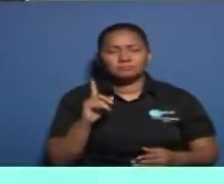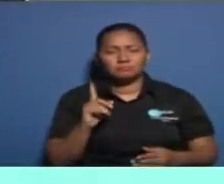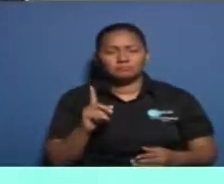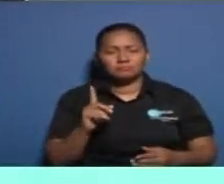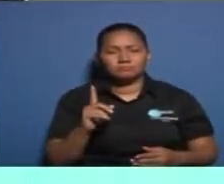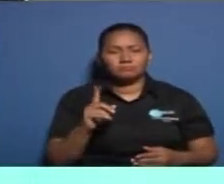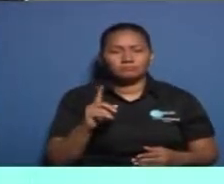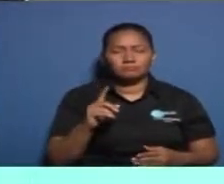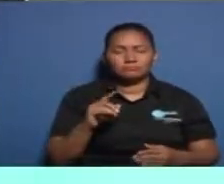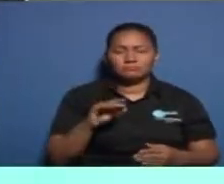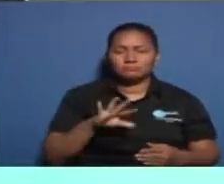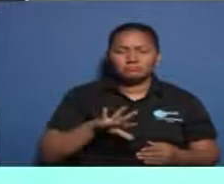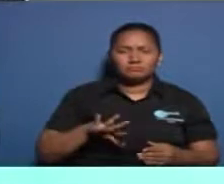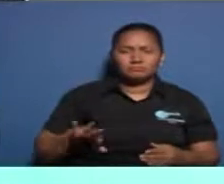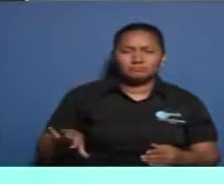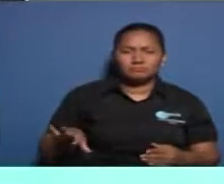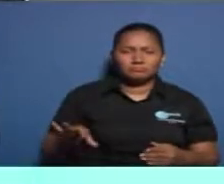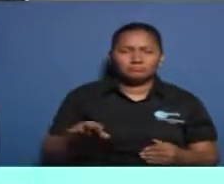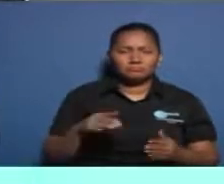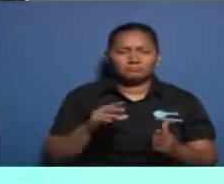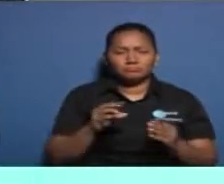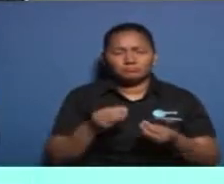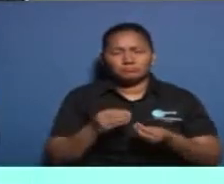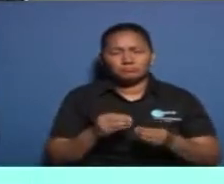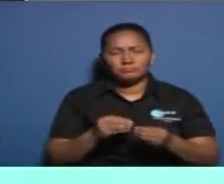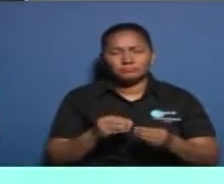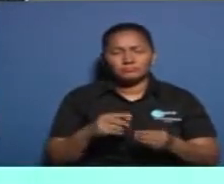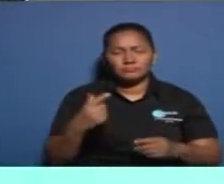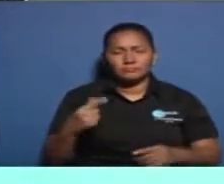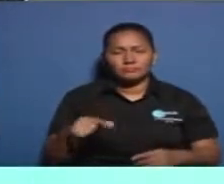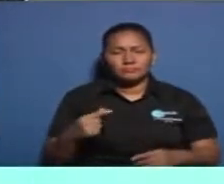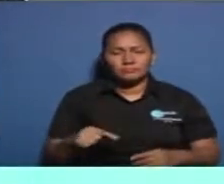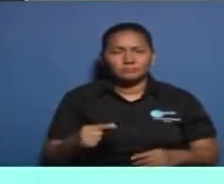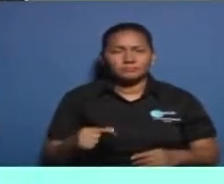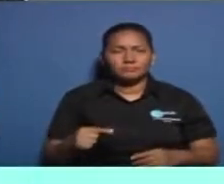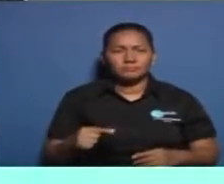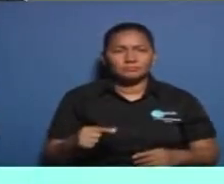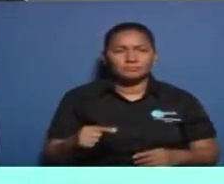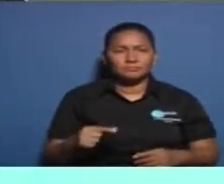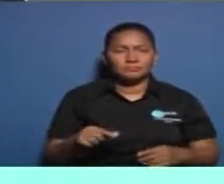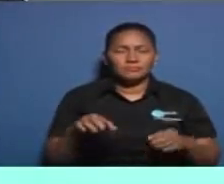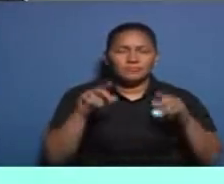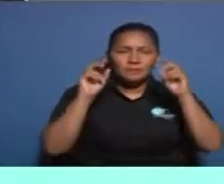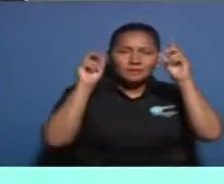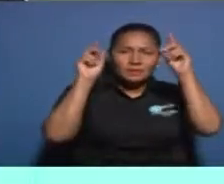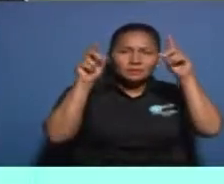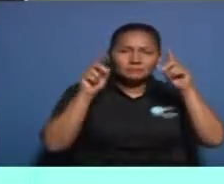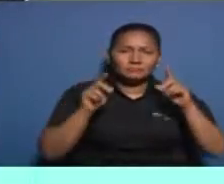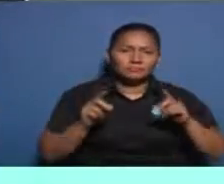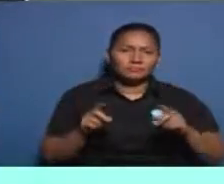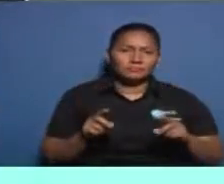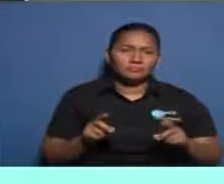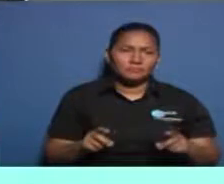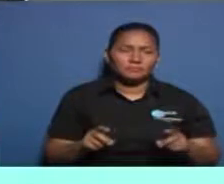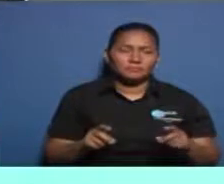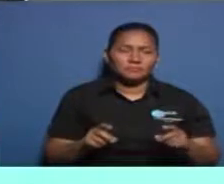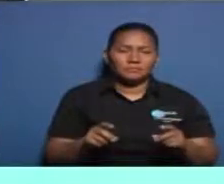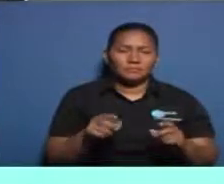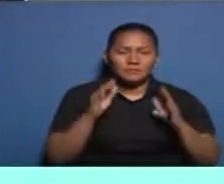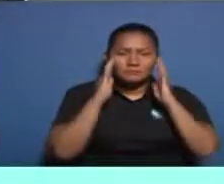los números nos están diciendo que realmente este es un tema que tenemos que prestar la atención